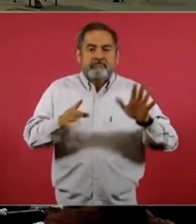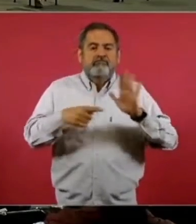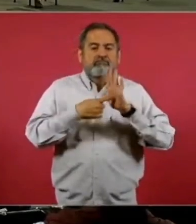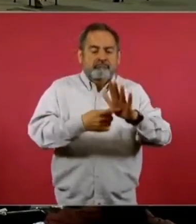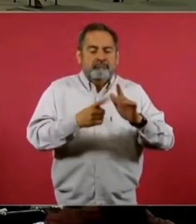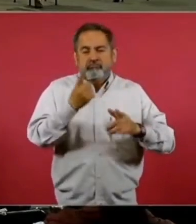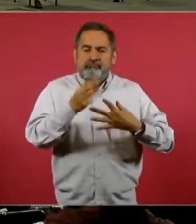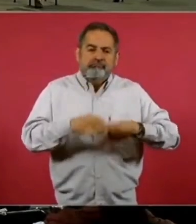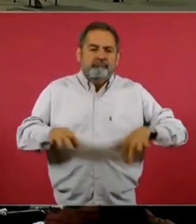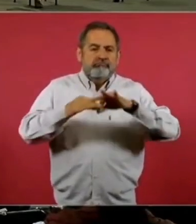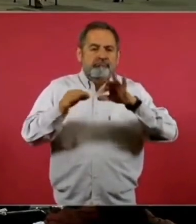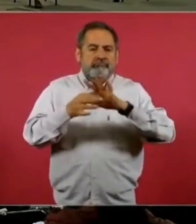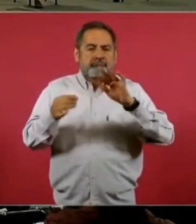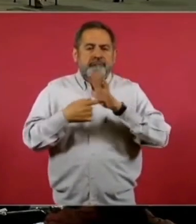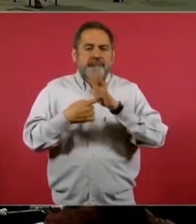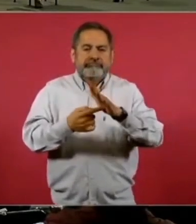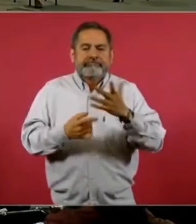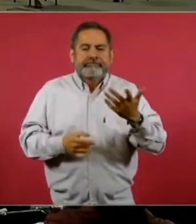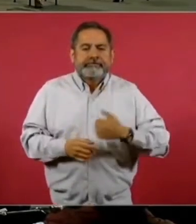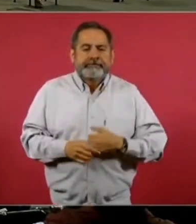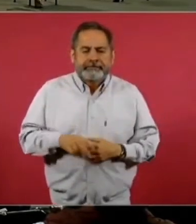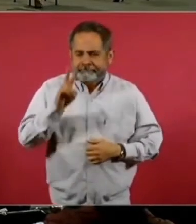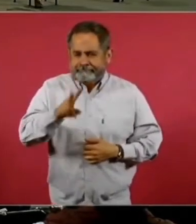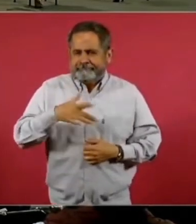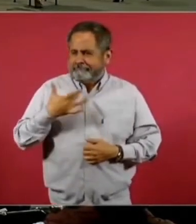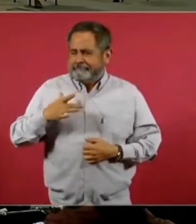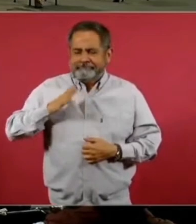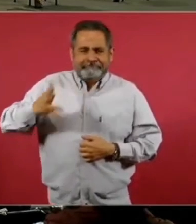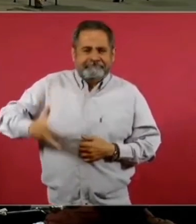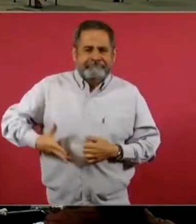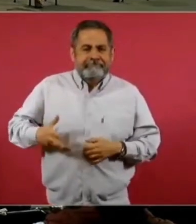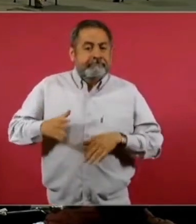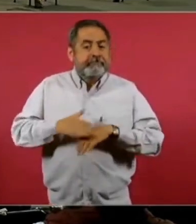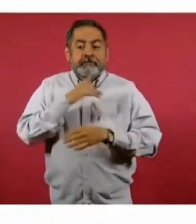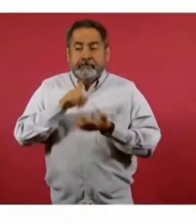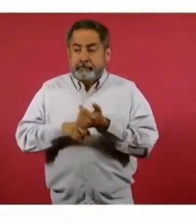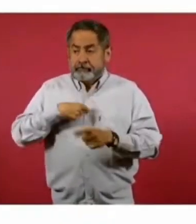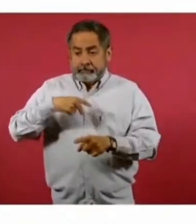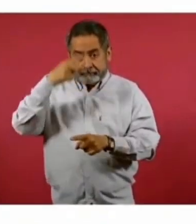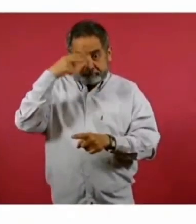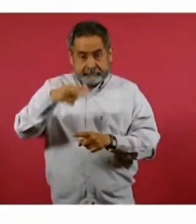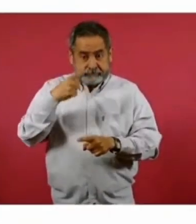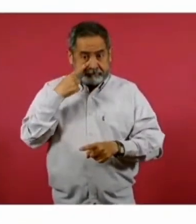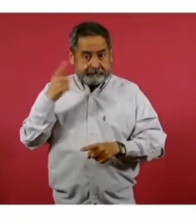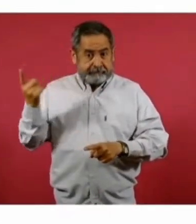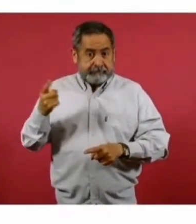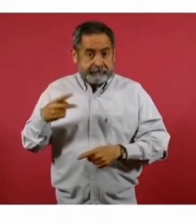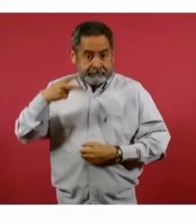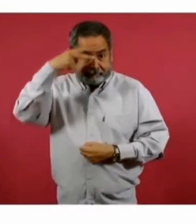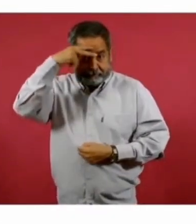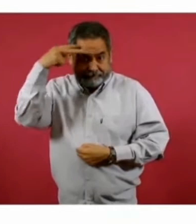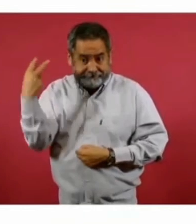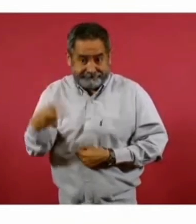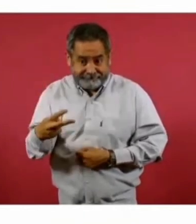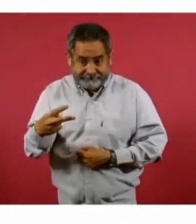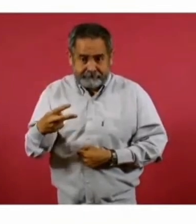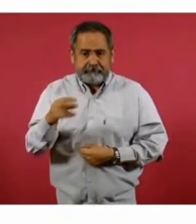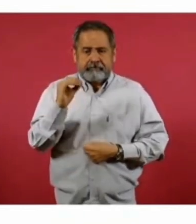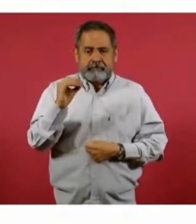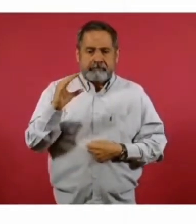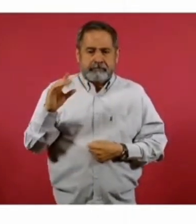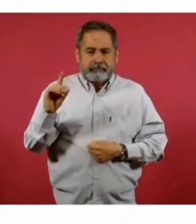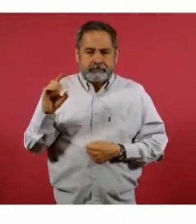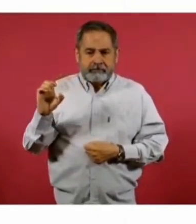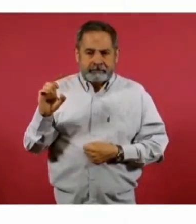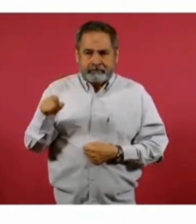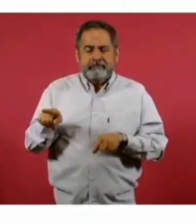una cosa que nos da mucho orgullo, porque México es el país de la OCDE, este